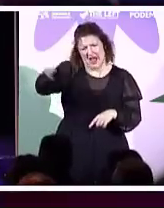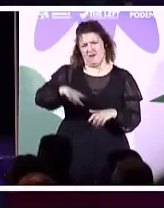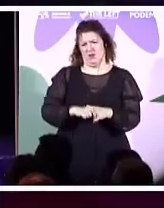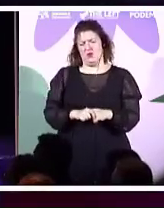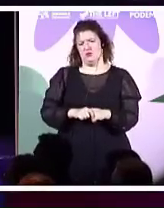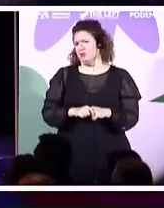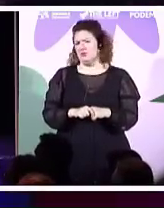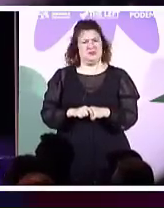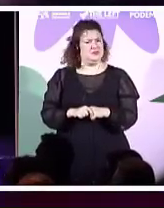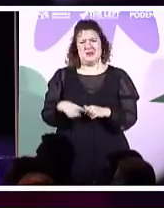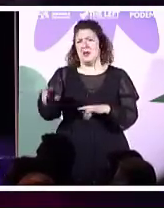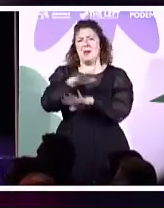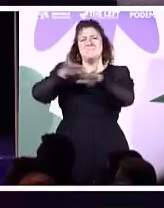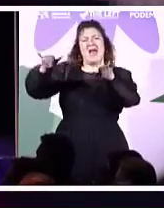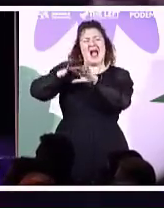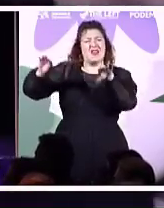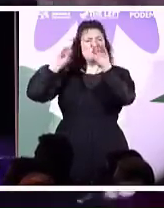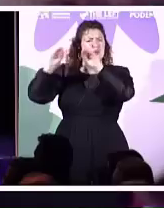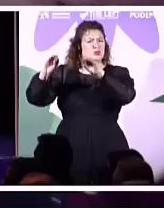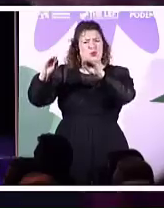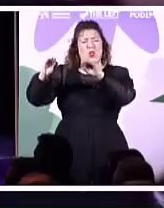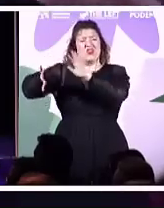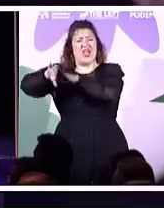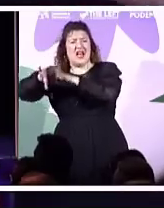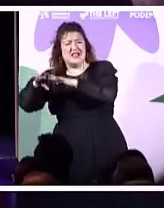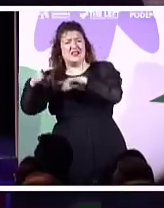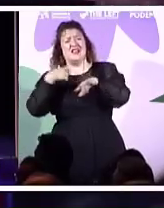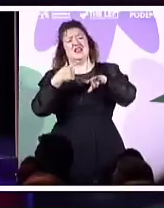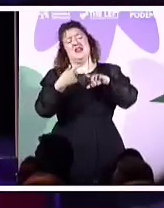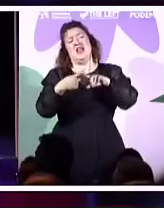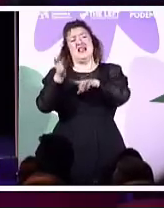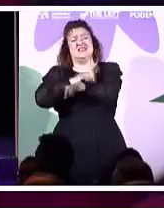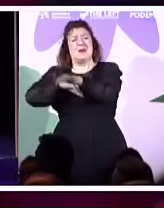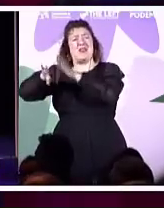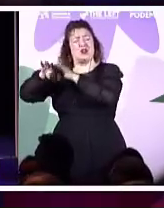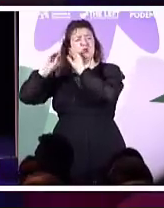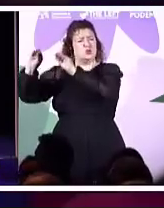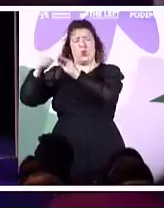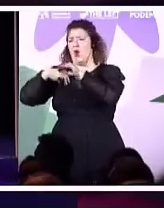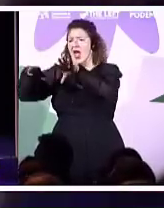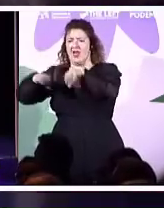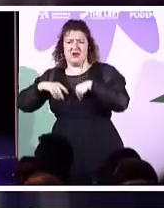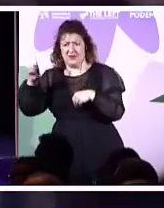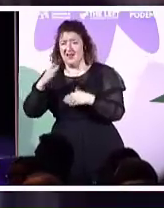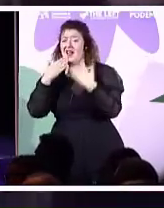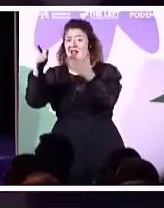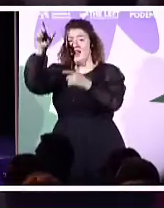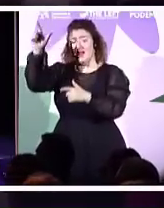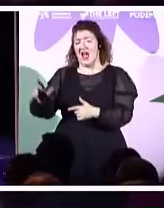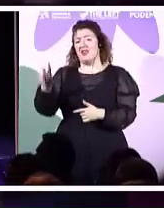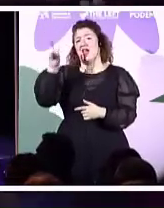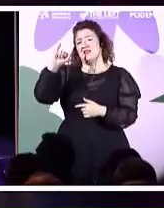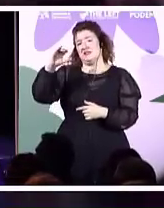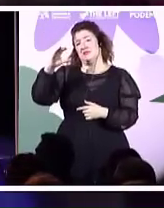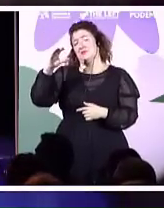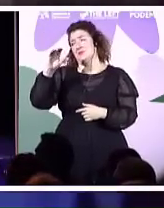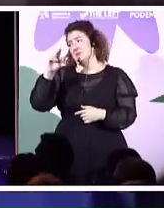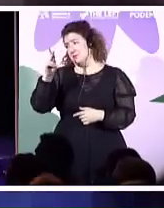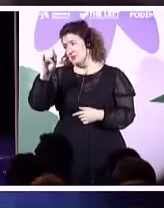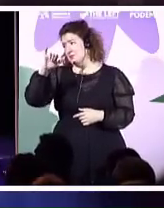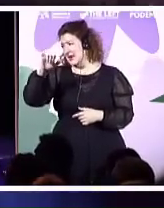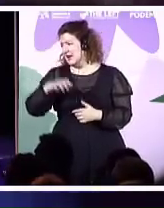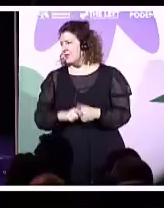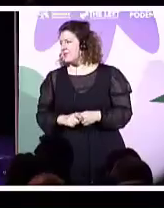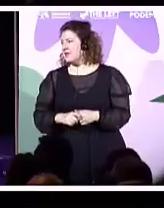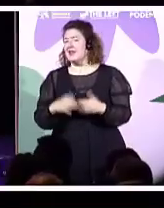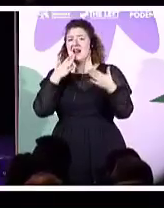no vamos a aceptar las venganzas políticas de la derecha y de la extrema derecha gracias Vicky gracias Vicky por